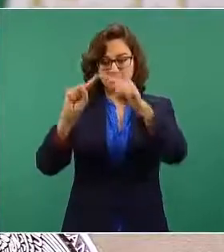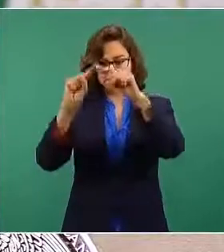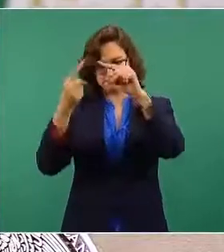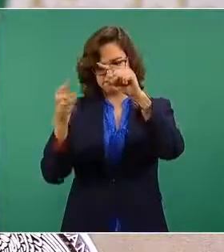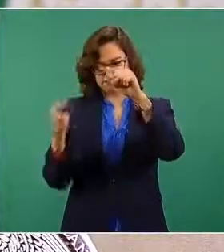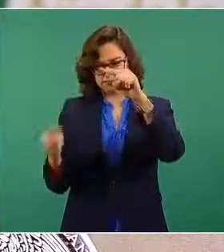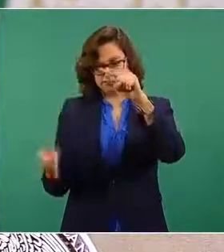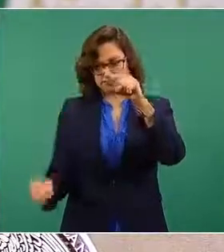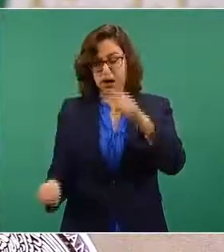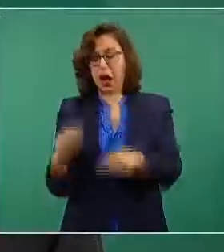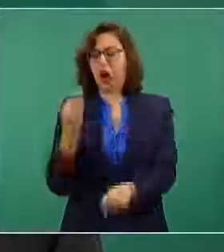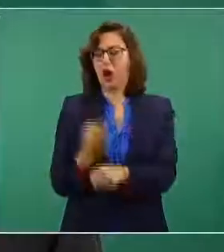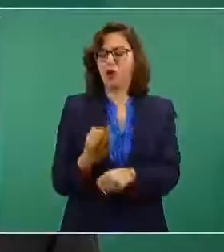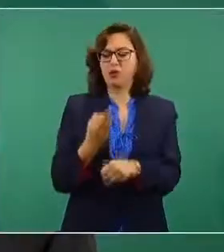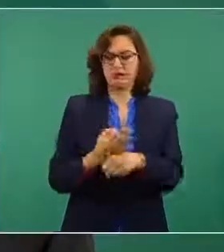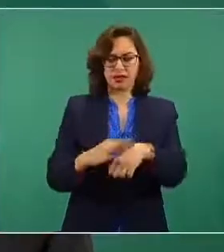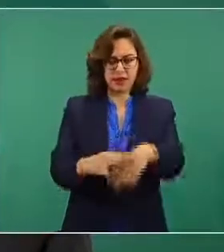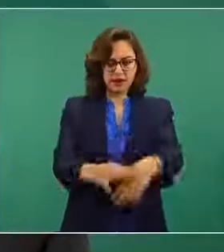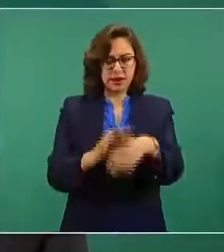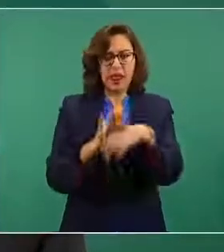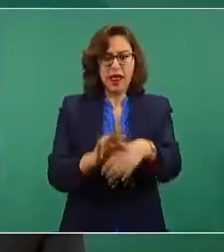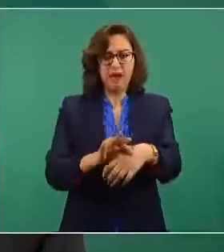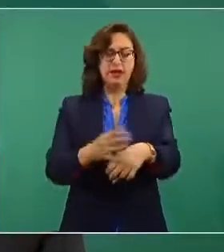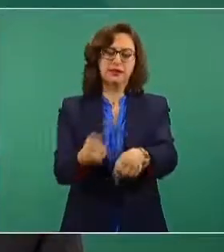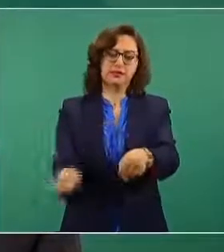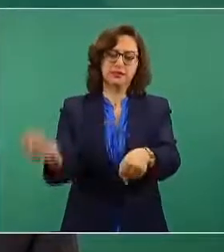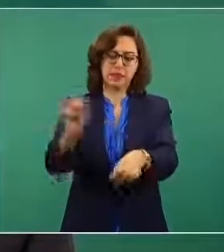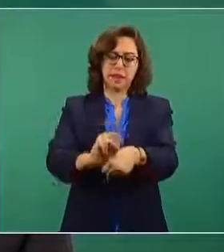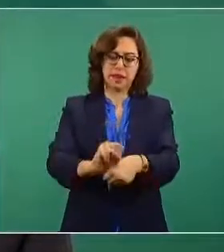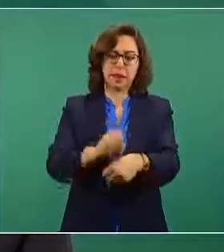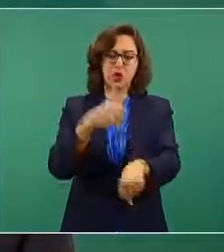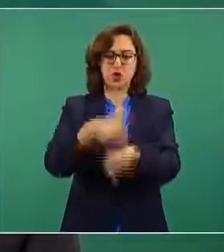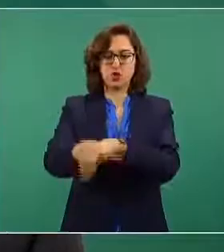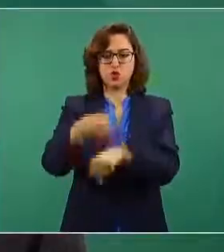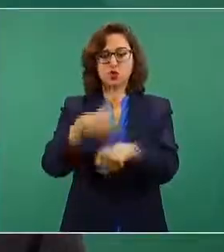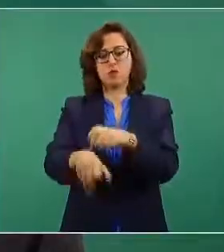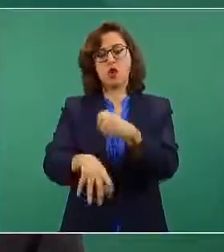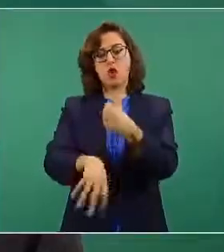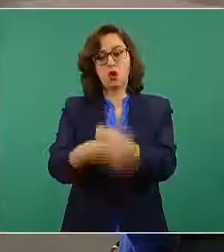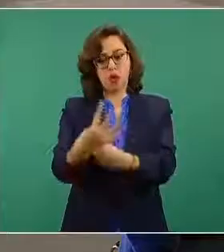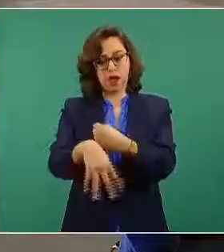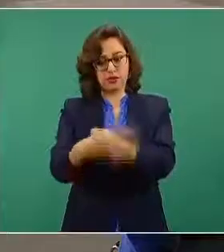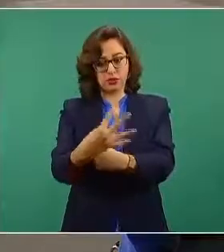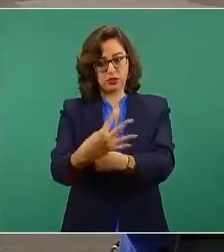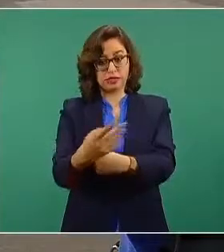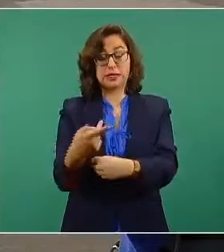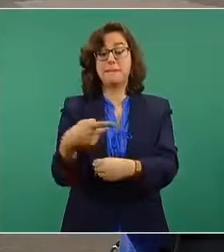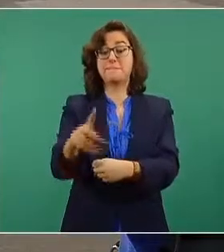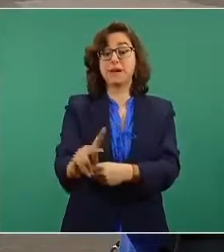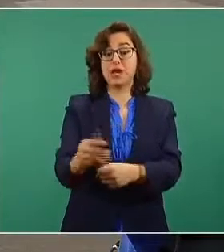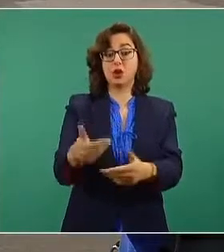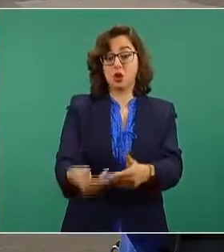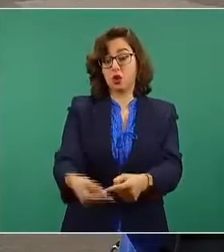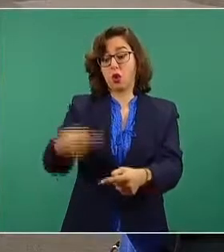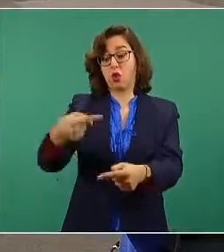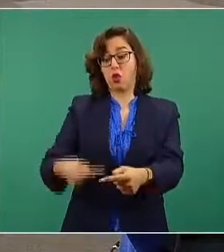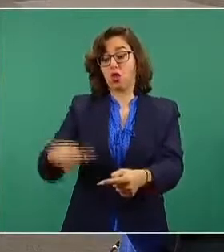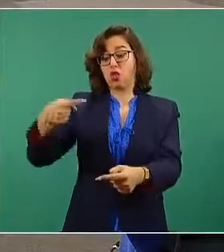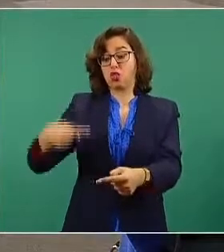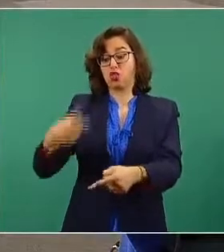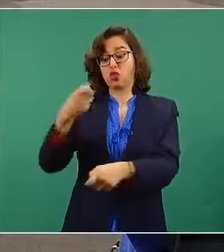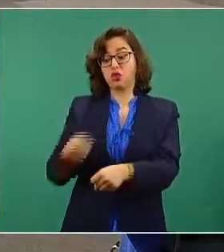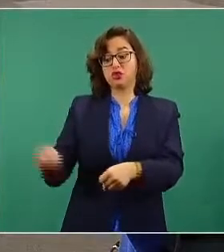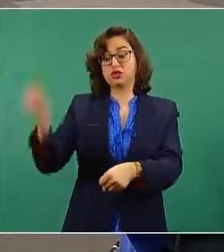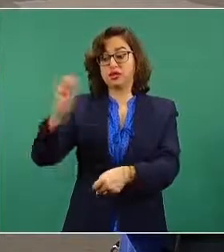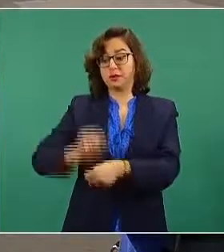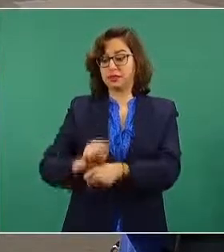14 de 2021 y la gráfica, como lo hemos explicado varias veces, termina en la semana 12, es decir, 2 semanas atrás.